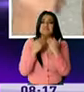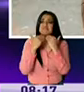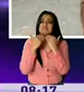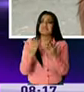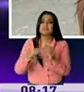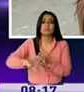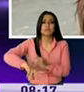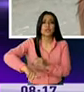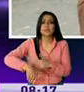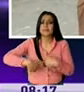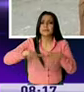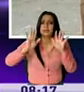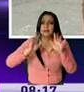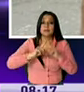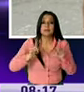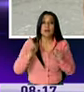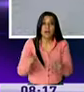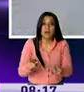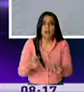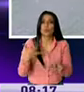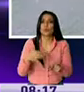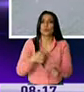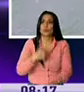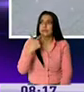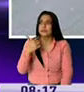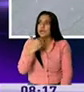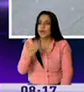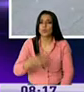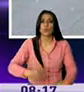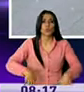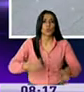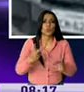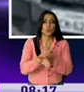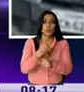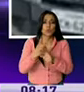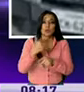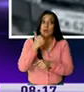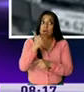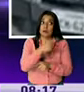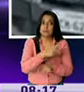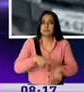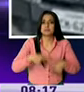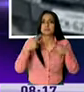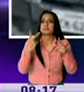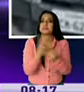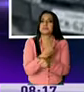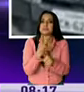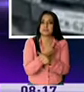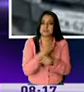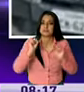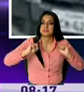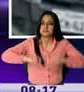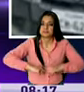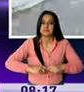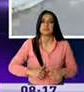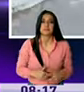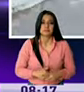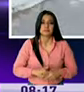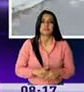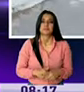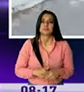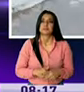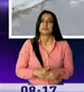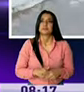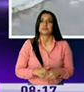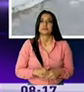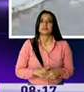la gana. Y hay que alguien le diga algo, ¿no? Puede incluso correr la vida, el peligro hacia uno de nosotros.